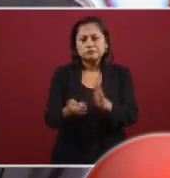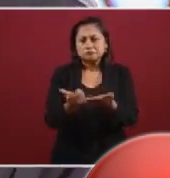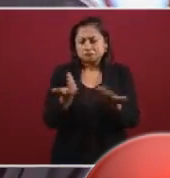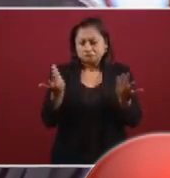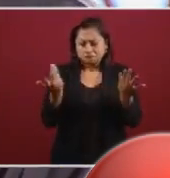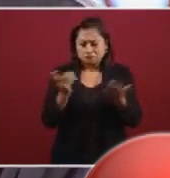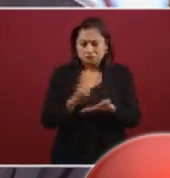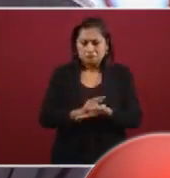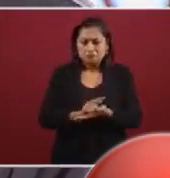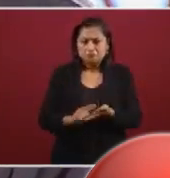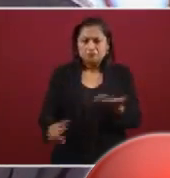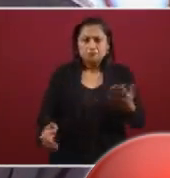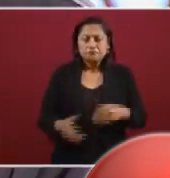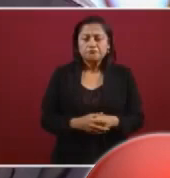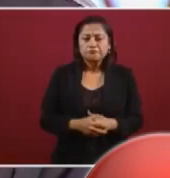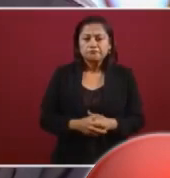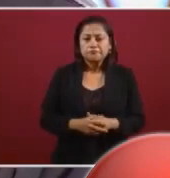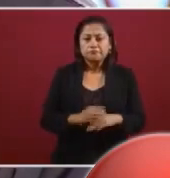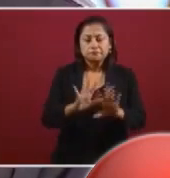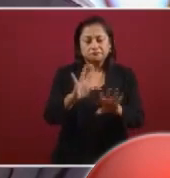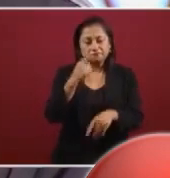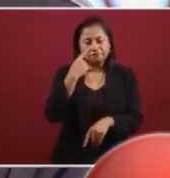¿Qué hubiese pasado